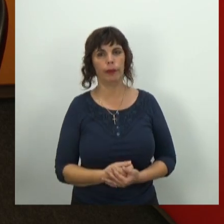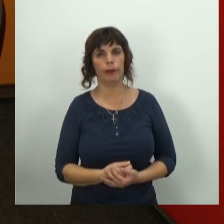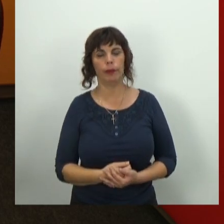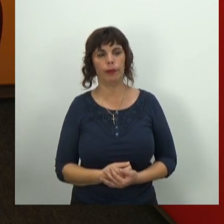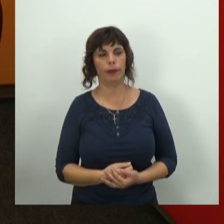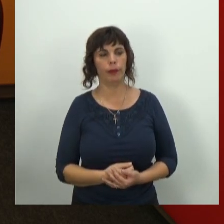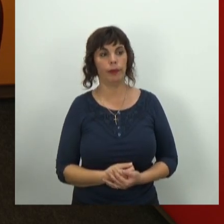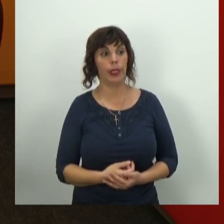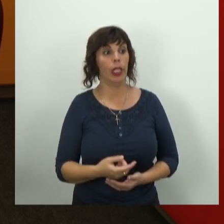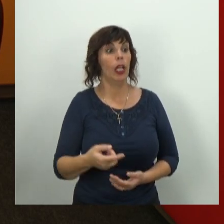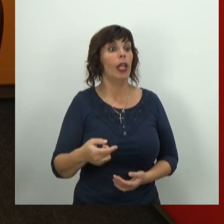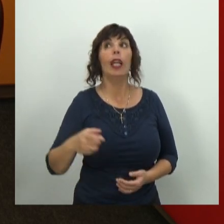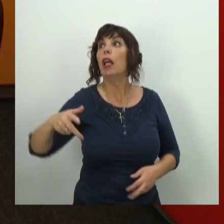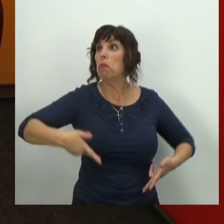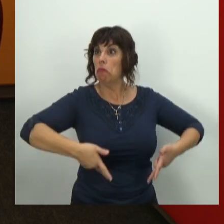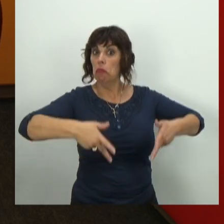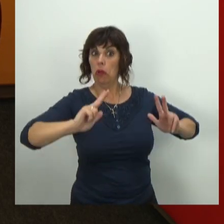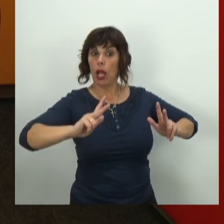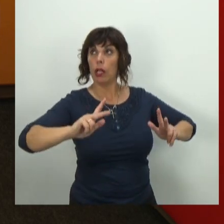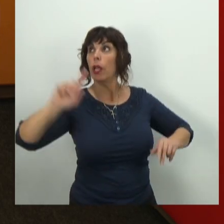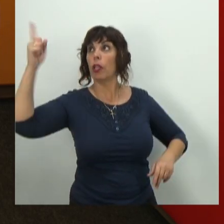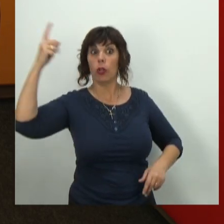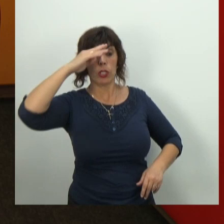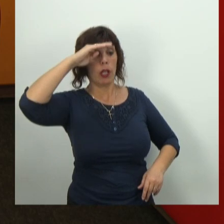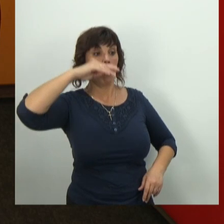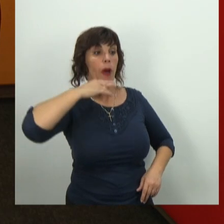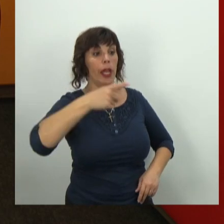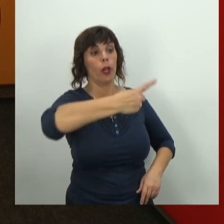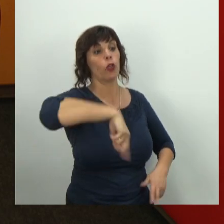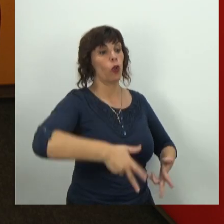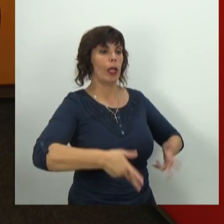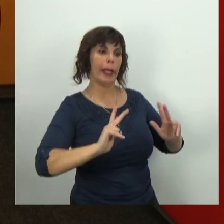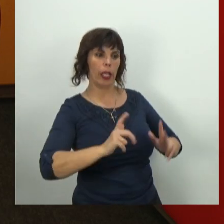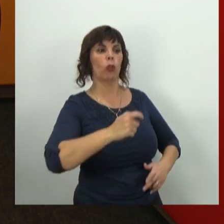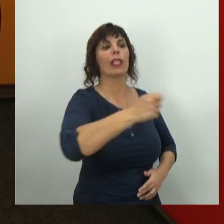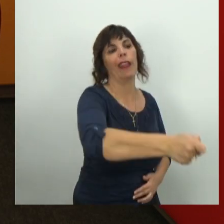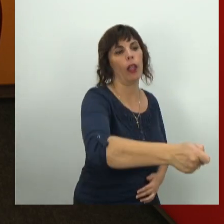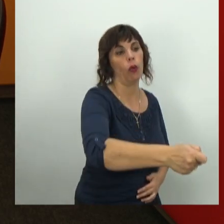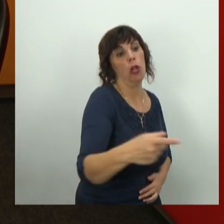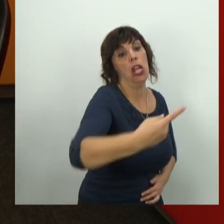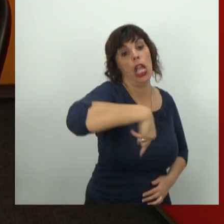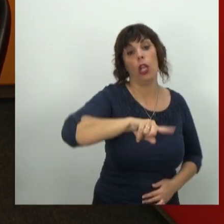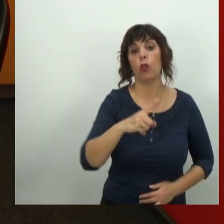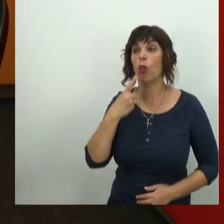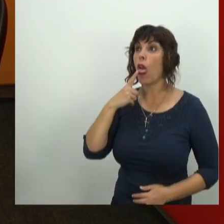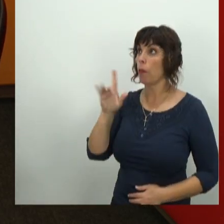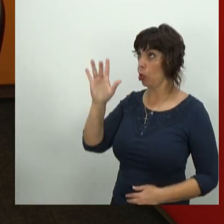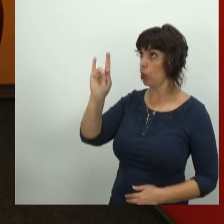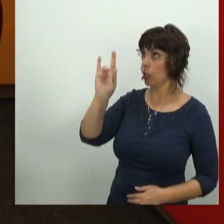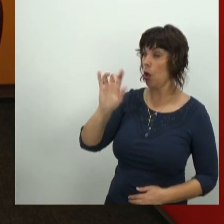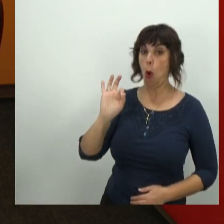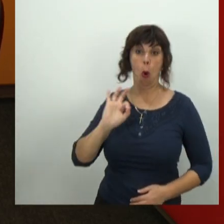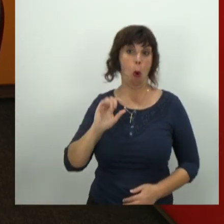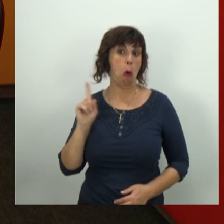la libertad de decir sí o no. ¿Por qué?